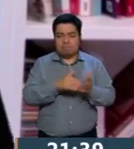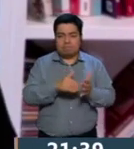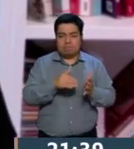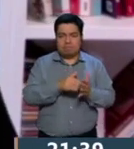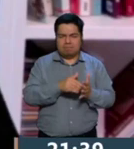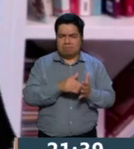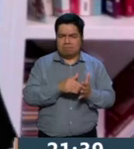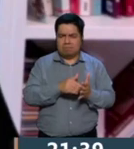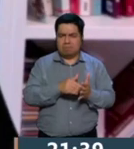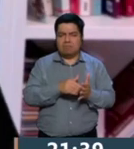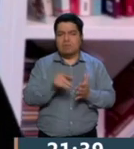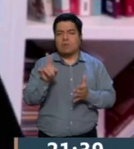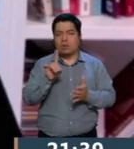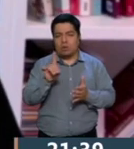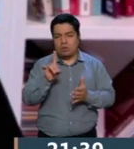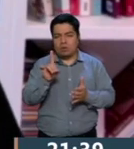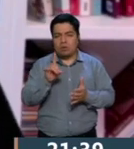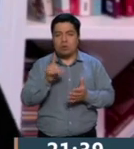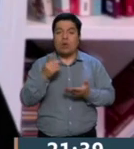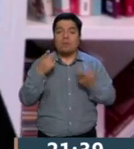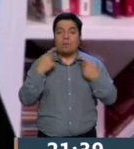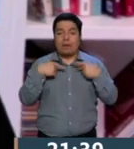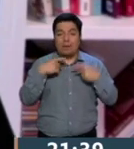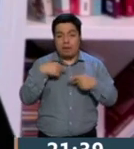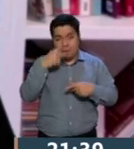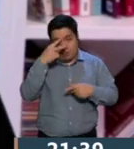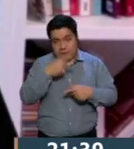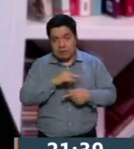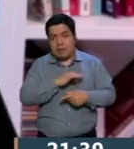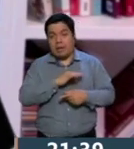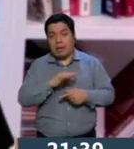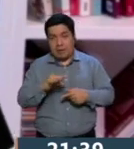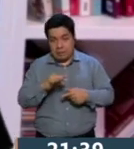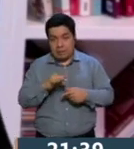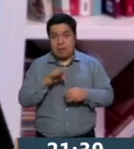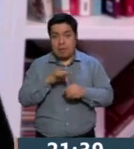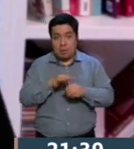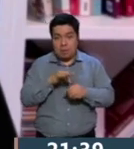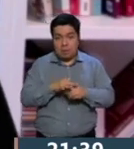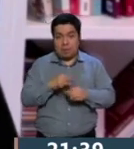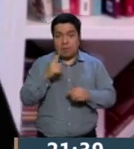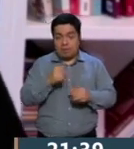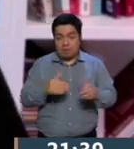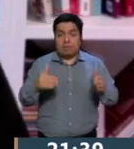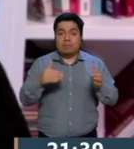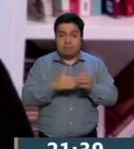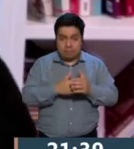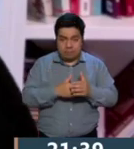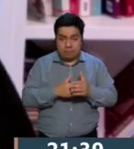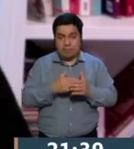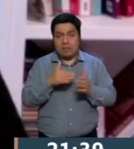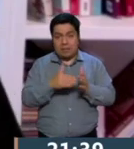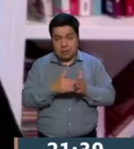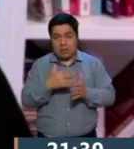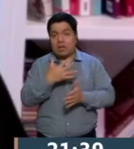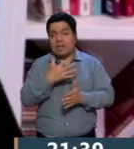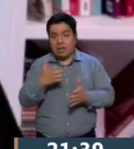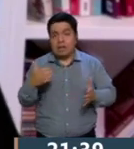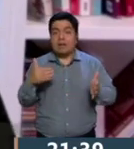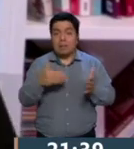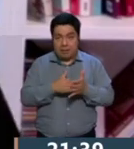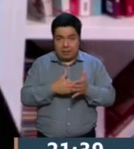No, ciudadanos mexicanos con posibilidad de votar, tenemos 1,5 millones porque son quienes tienen